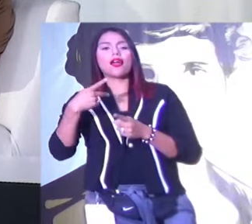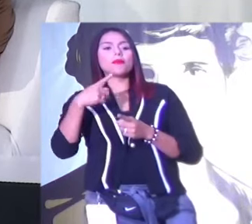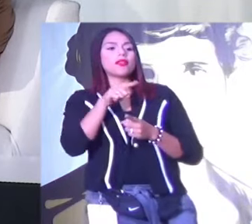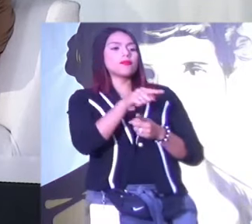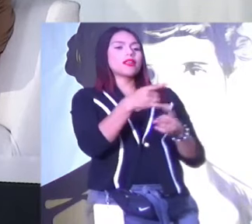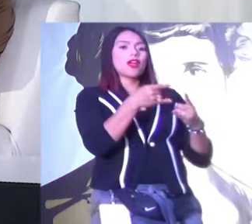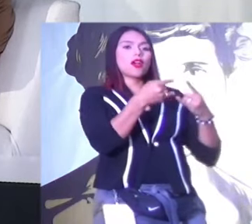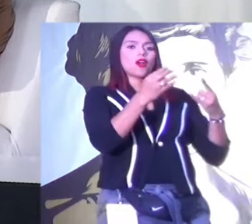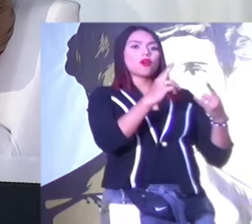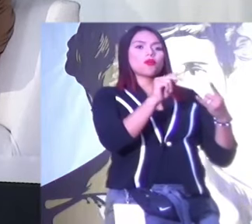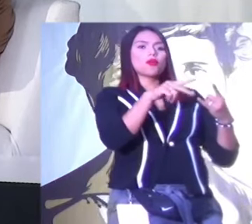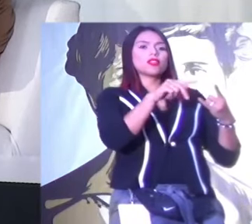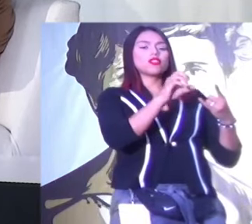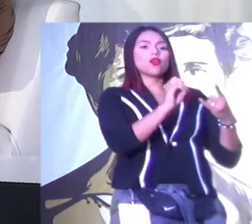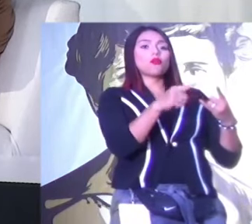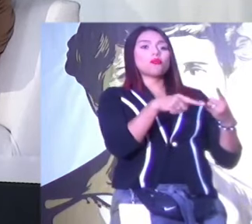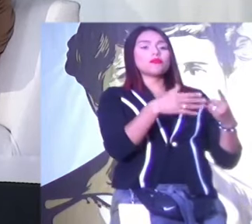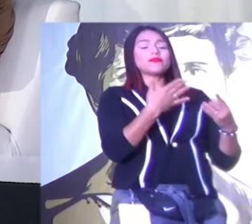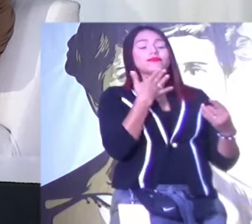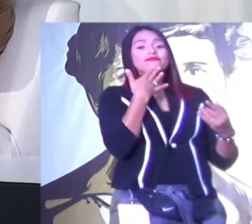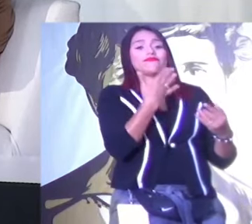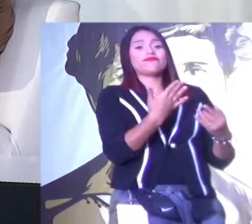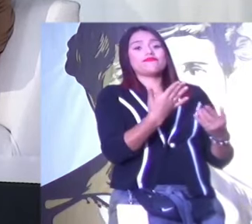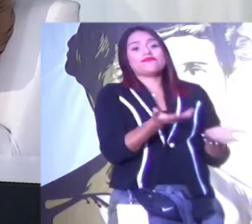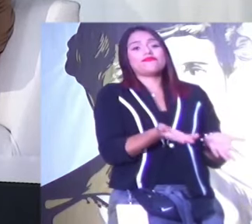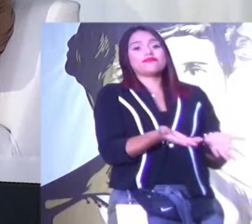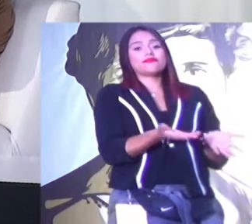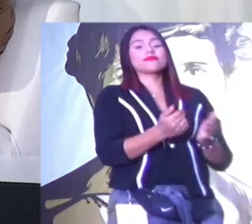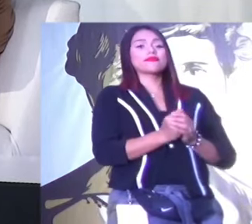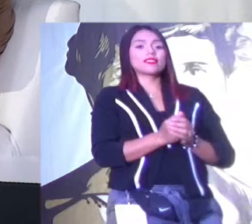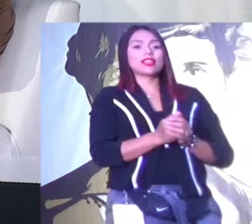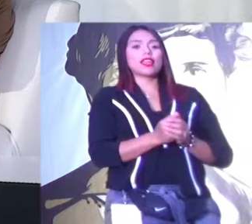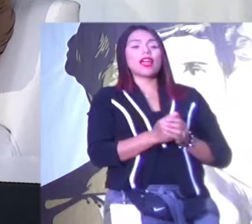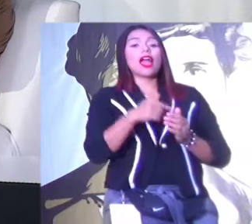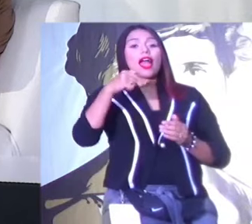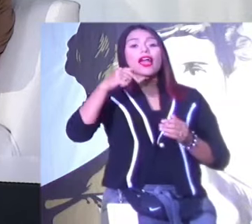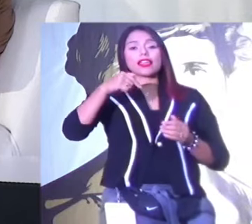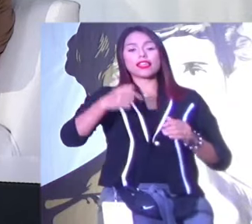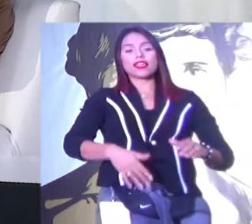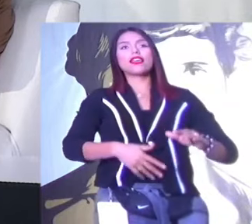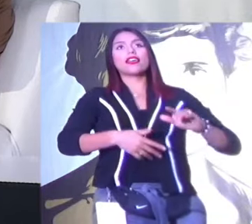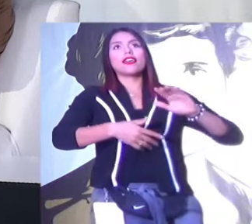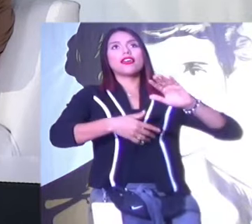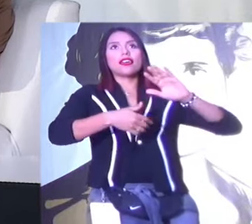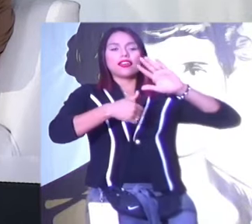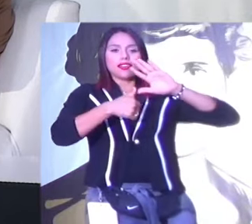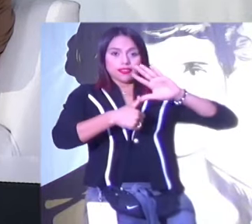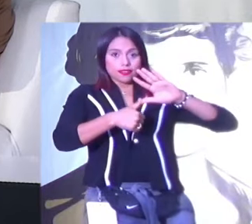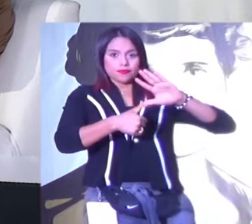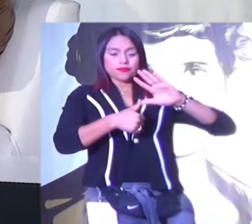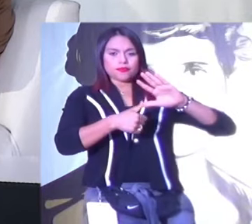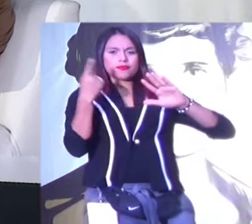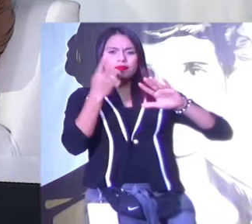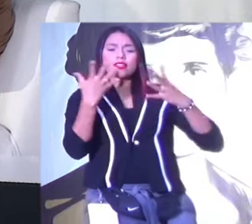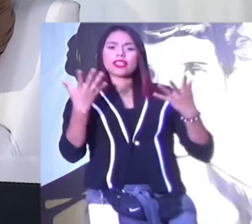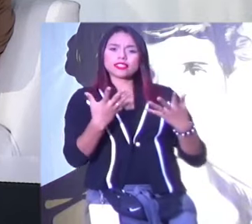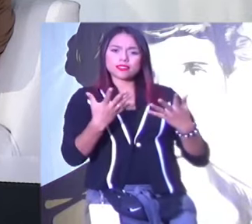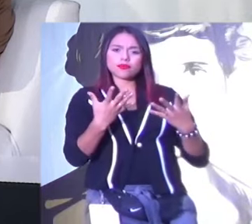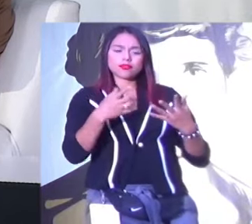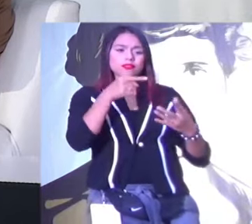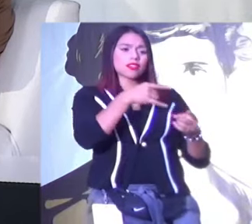Porque finalmente el cuento en Latinoamérica lo convertimos en esa pieza maestra que es, ¿no? Entonces abandonarlo me